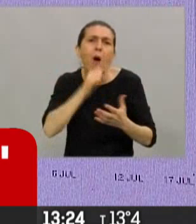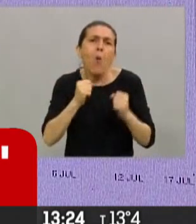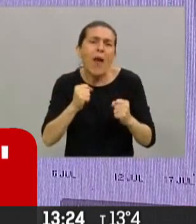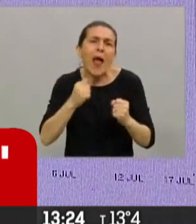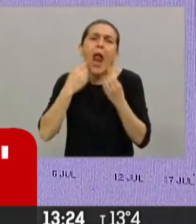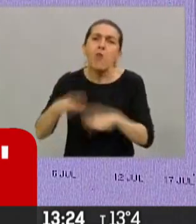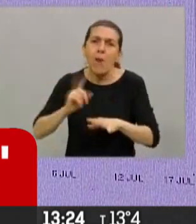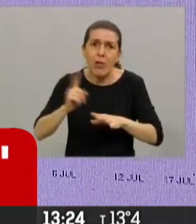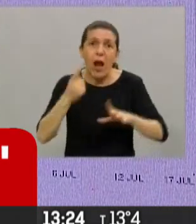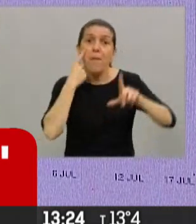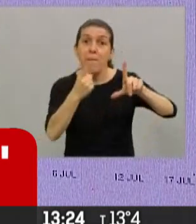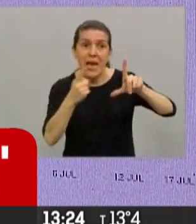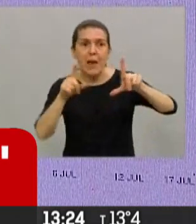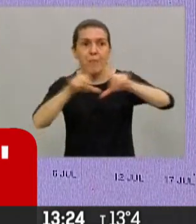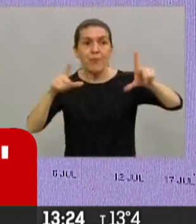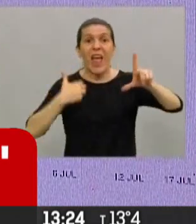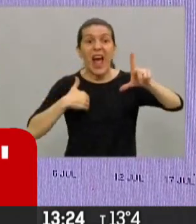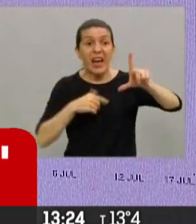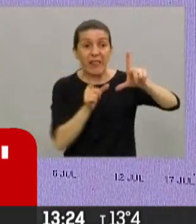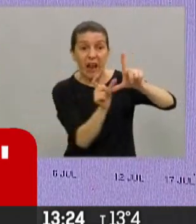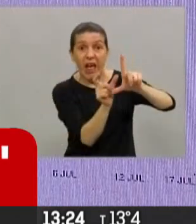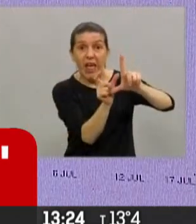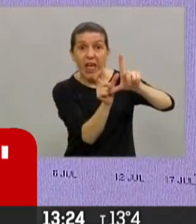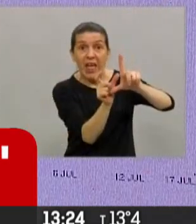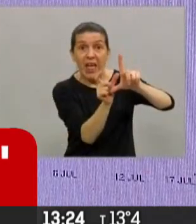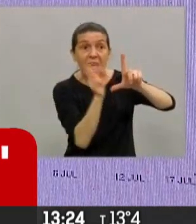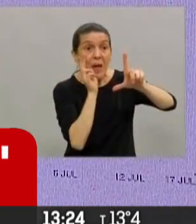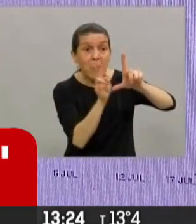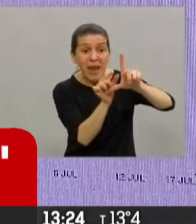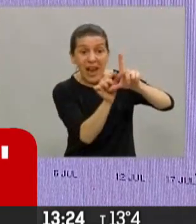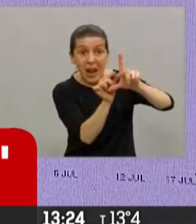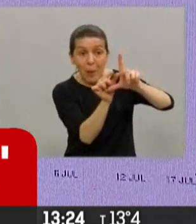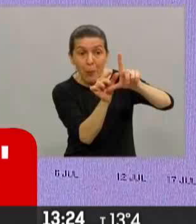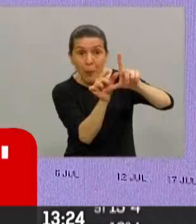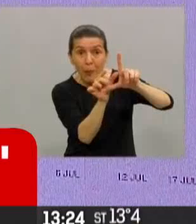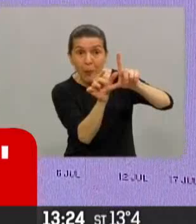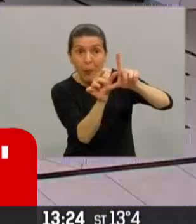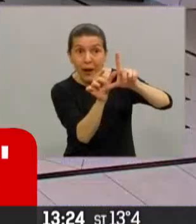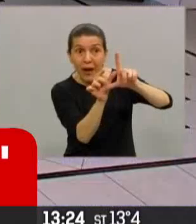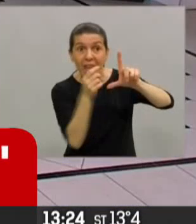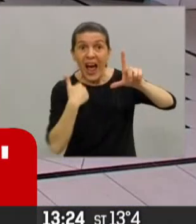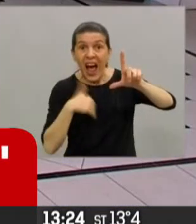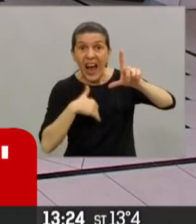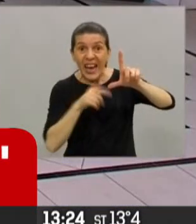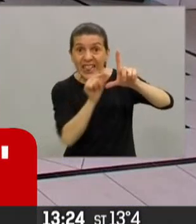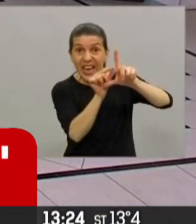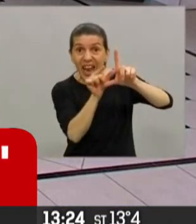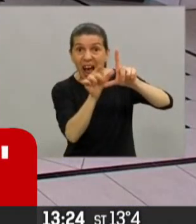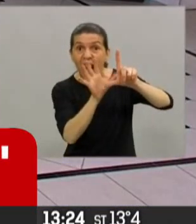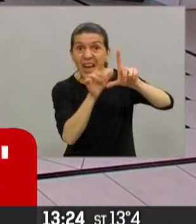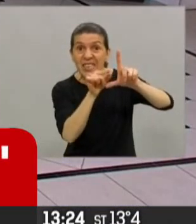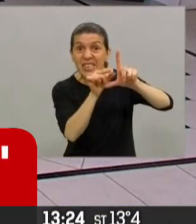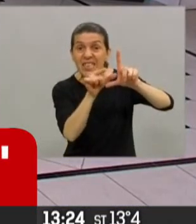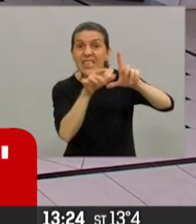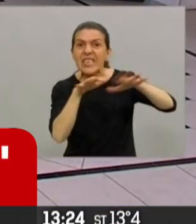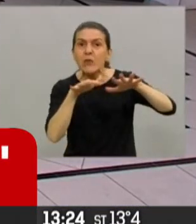esto. Esta es la Argentina. Miren cómo se movió la Argentina, la